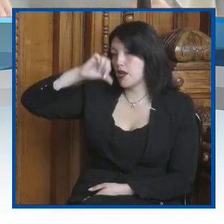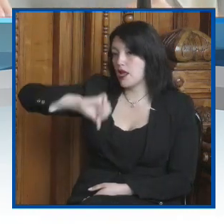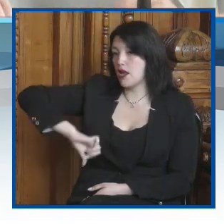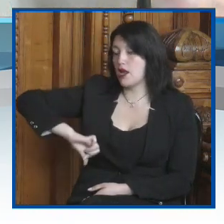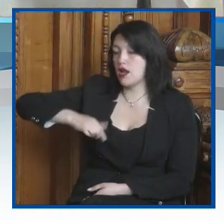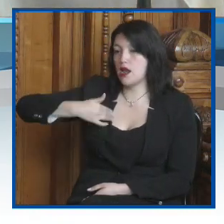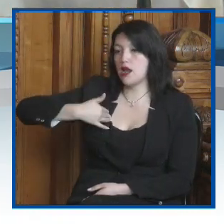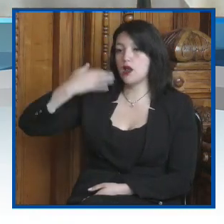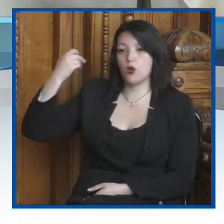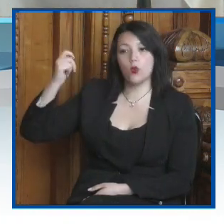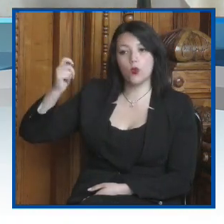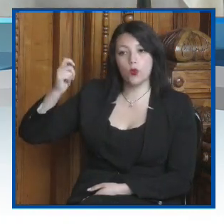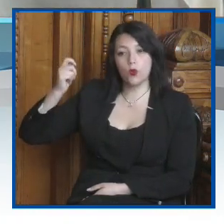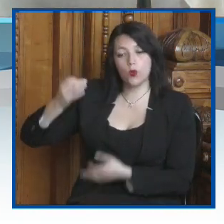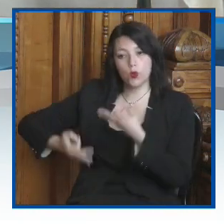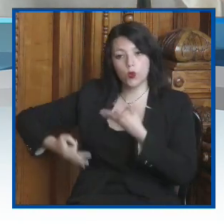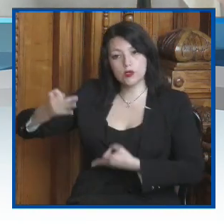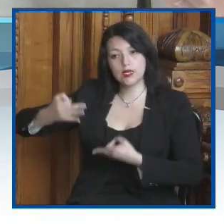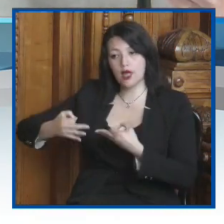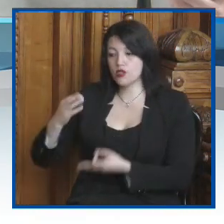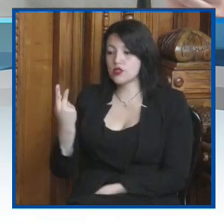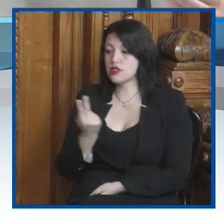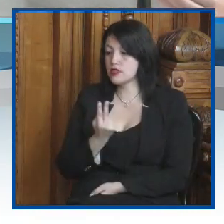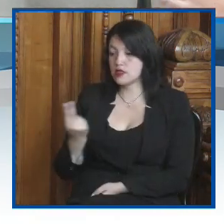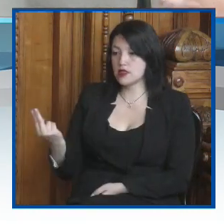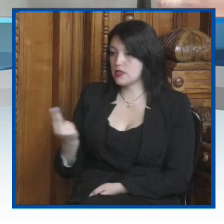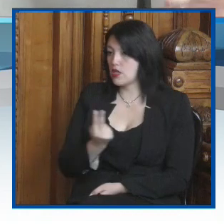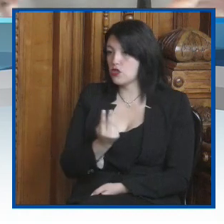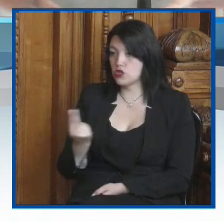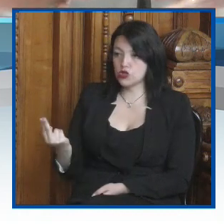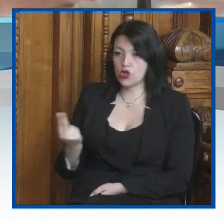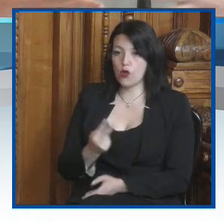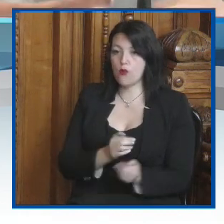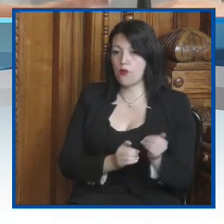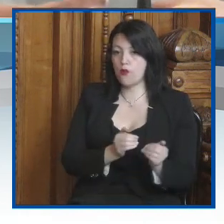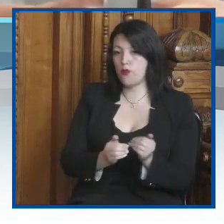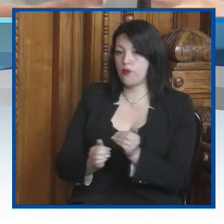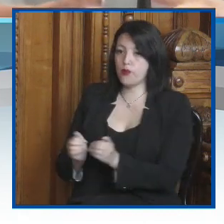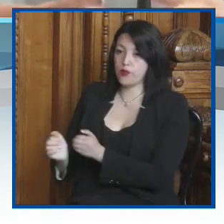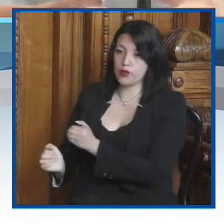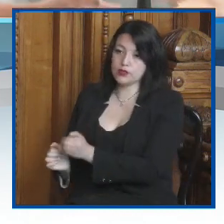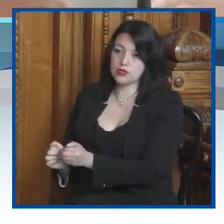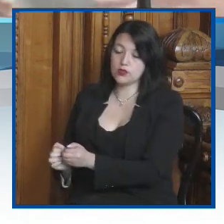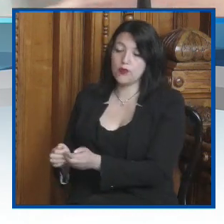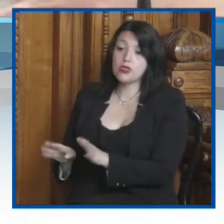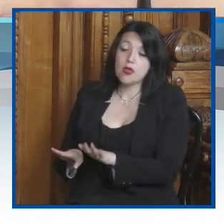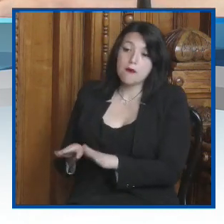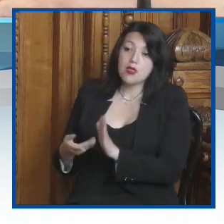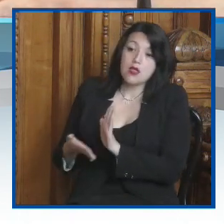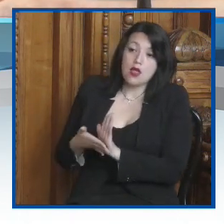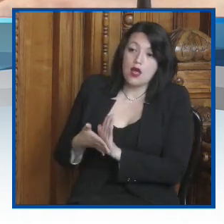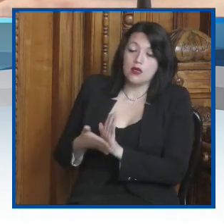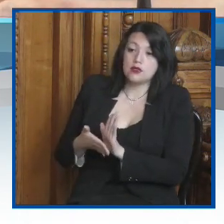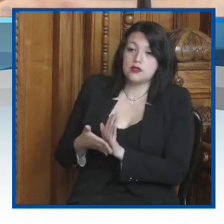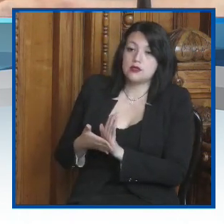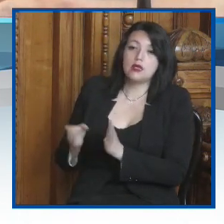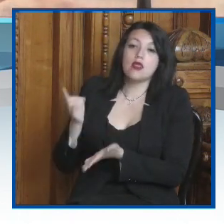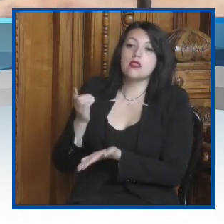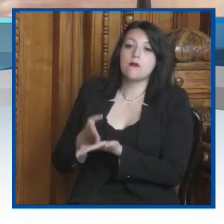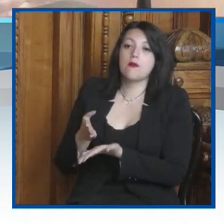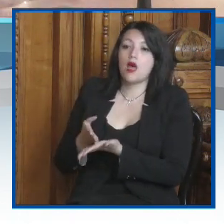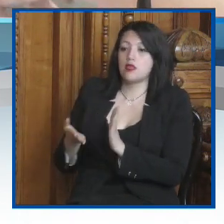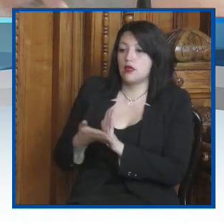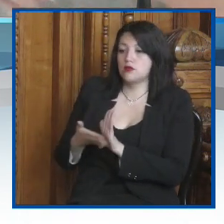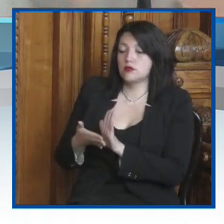mi juzgado tiene actúa en los dos procesos. Obviamente que en las causas que soy juez de garantía, no soy juez de juicio y de ejecución